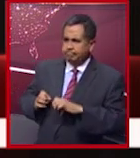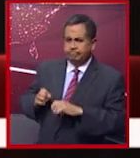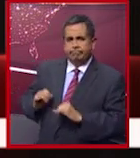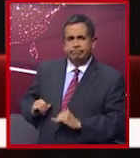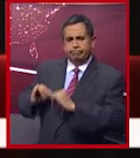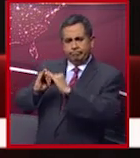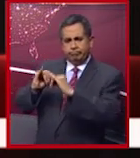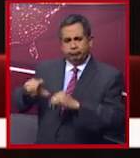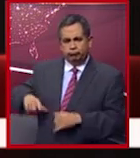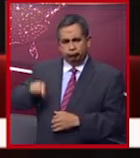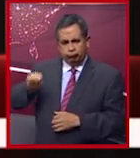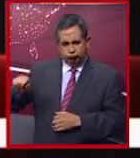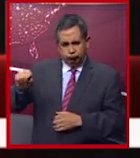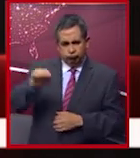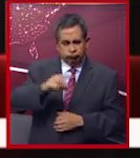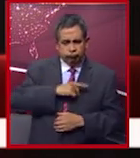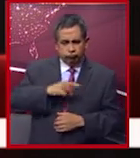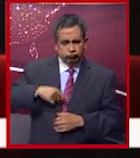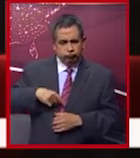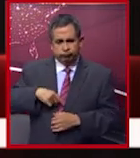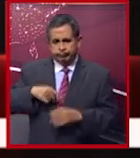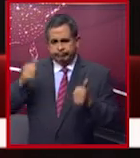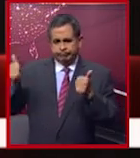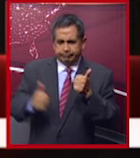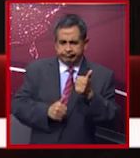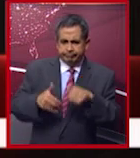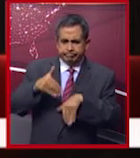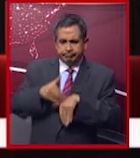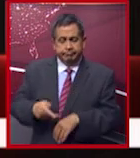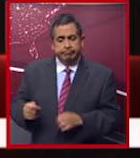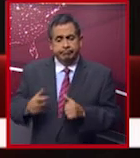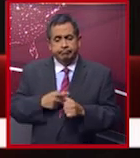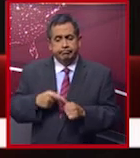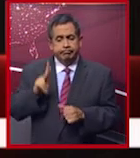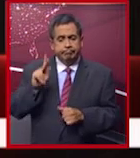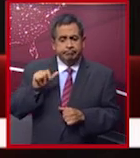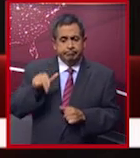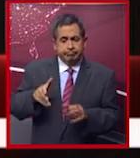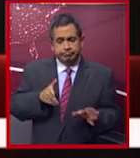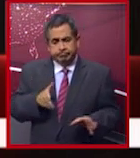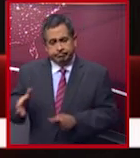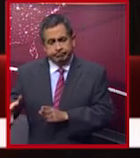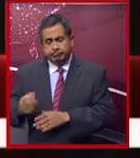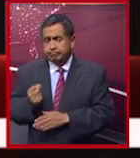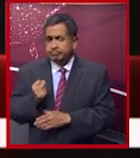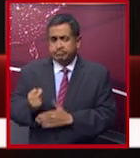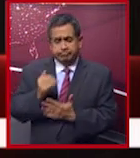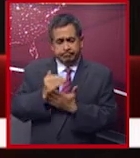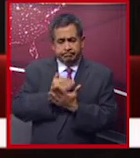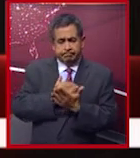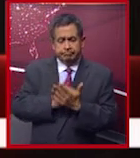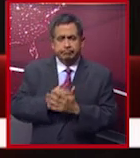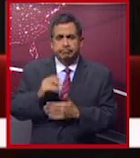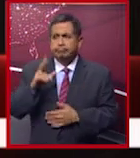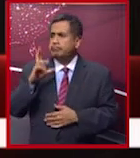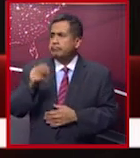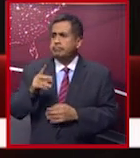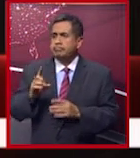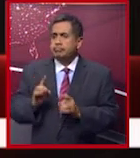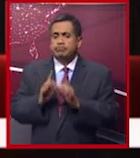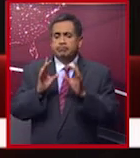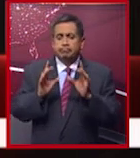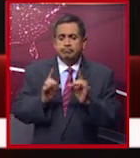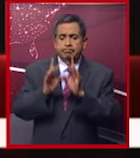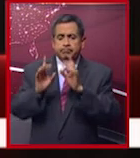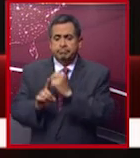en adelante habrá de someterse a una planeación más rigurosa. Deja de ser sujeto de improvisaciones